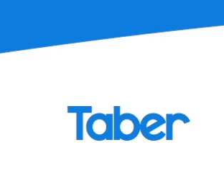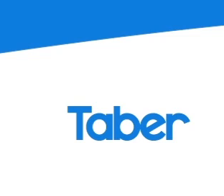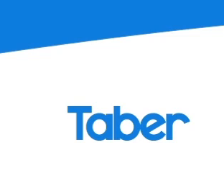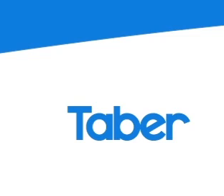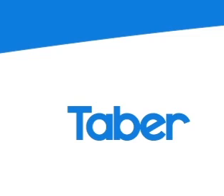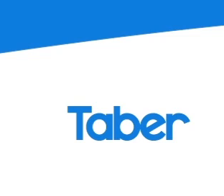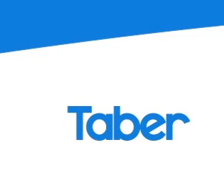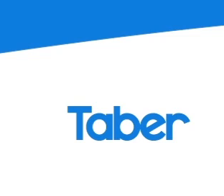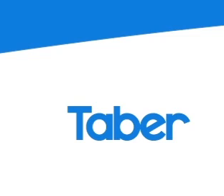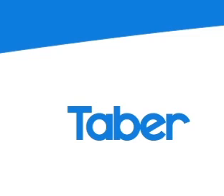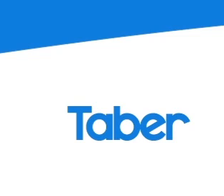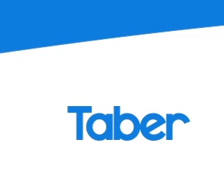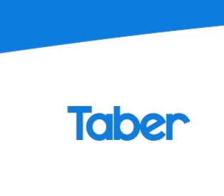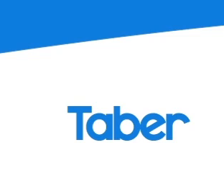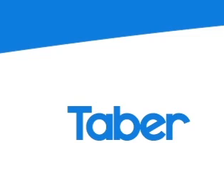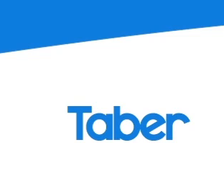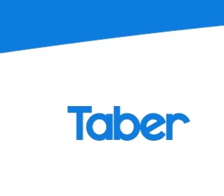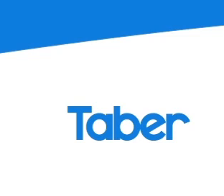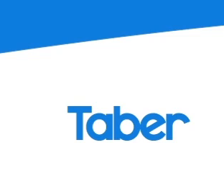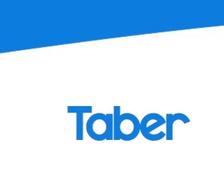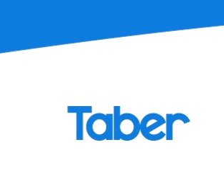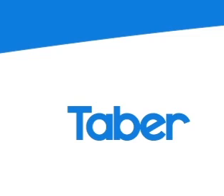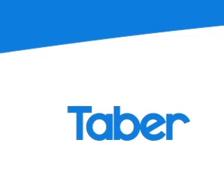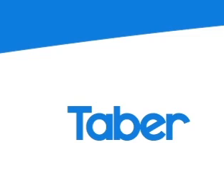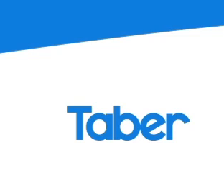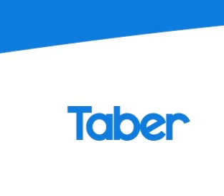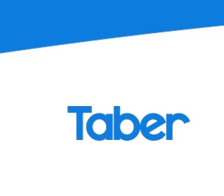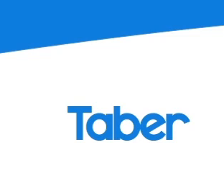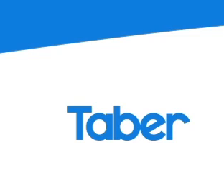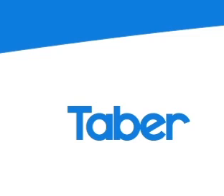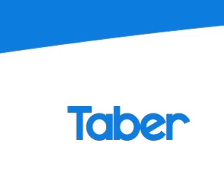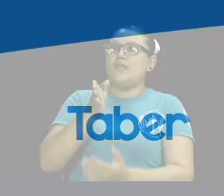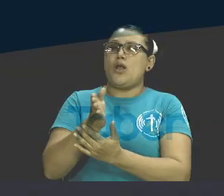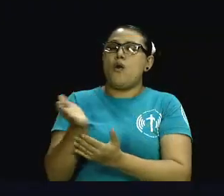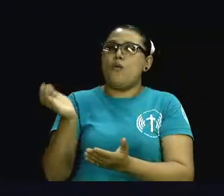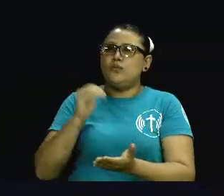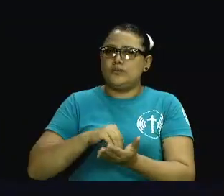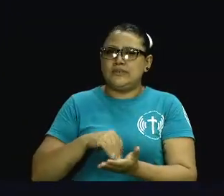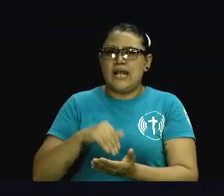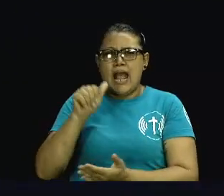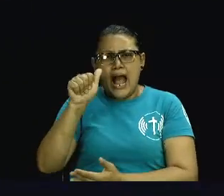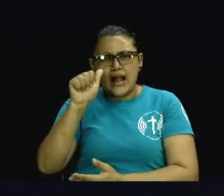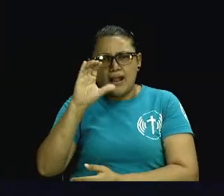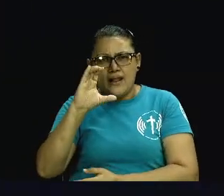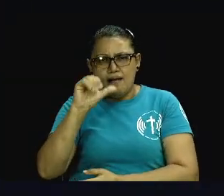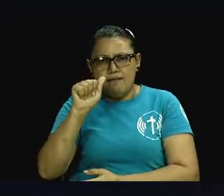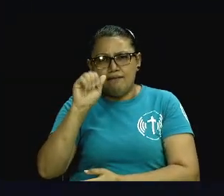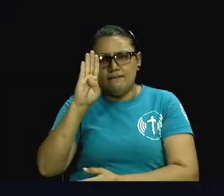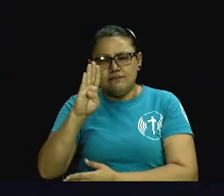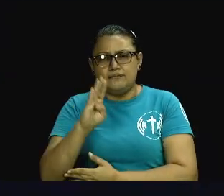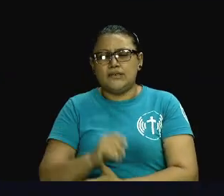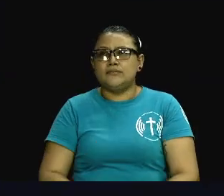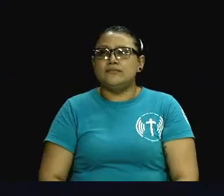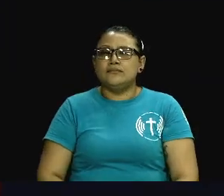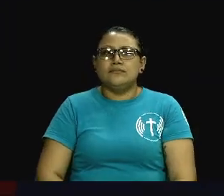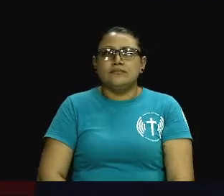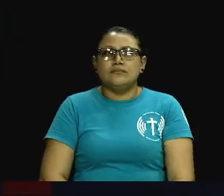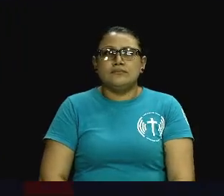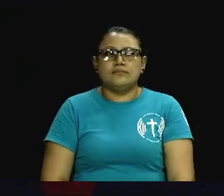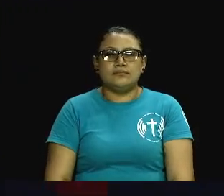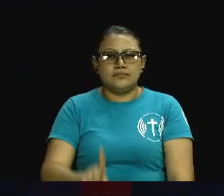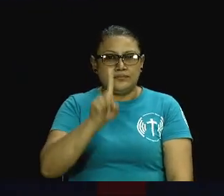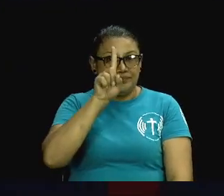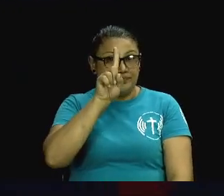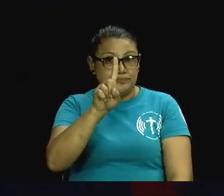lluvia y subiendo acá vino agr helios añada bendición a su palabra una